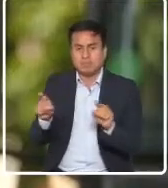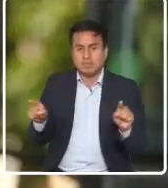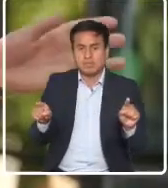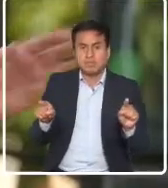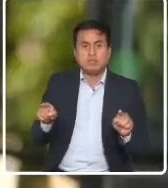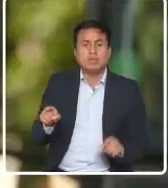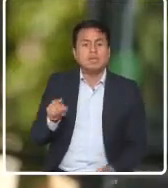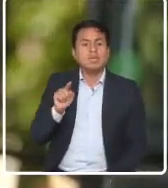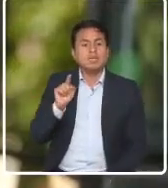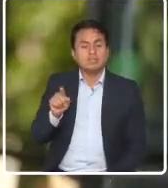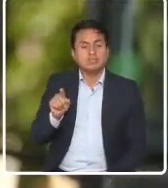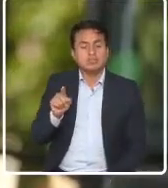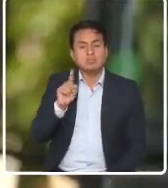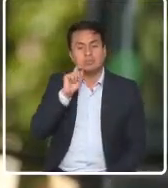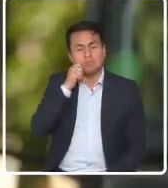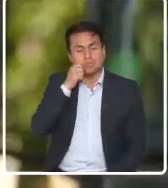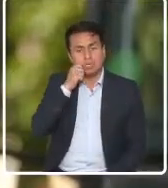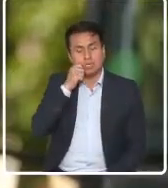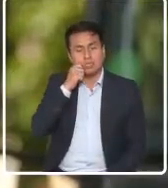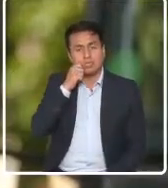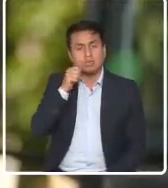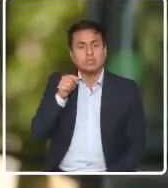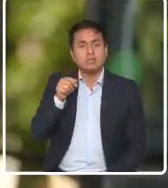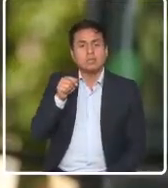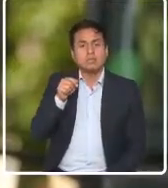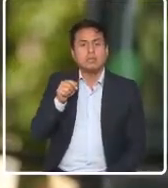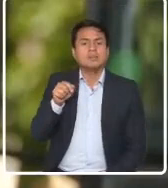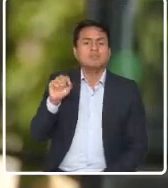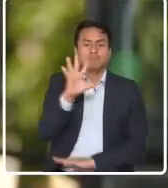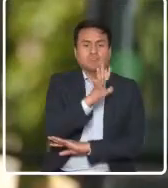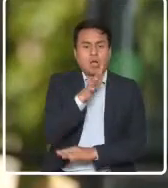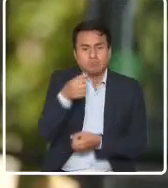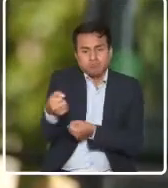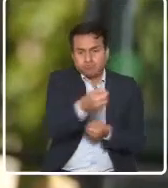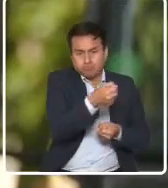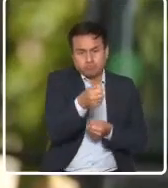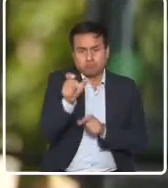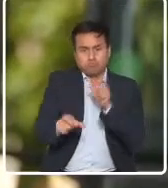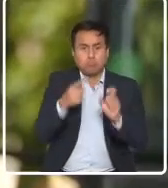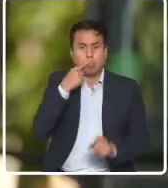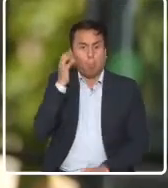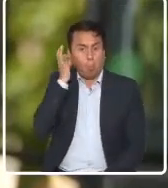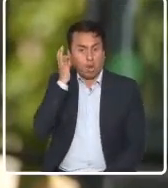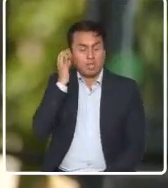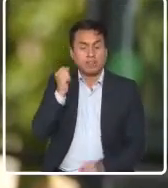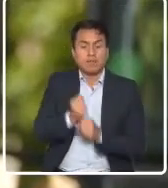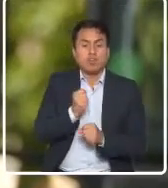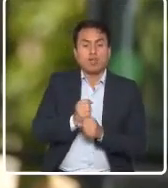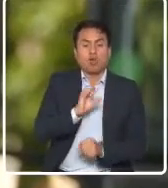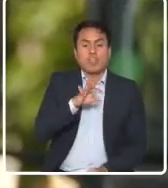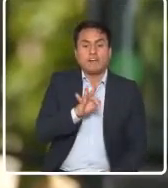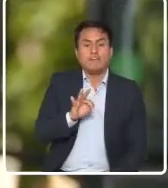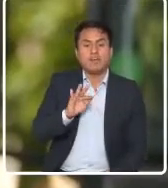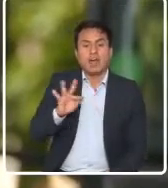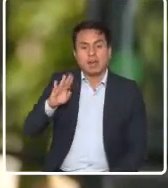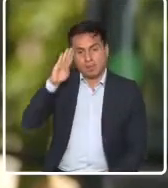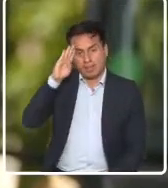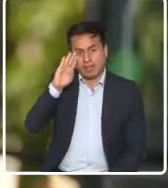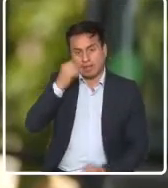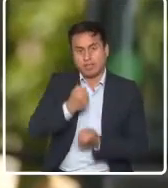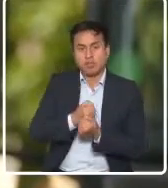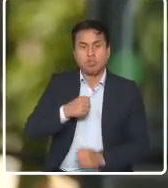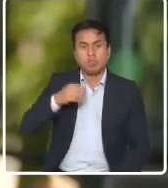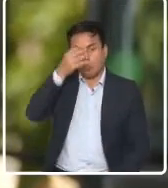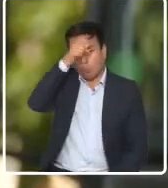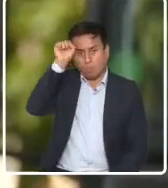Y cuando ello ocurre, son los brigadistas forestales, las brigadistas forestales, los trabajadores de CONAF, de las Fuerzas Armadas, de